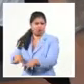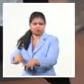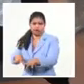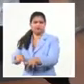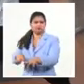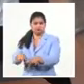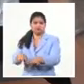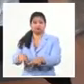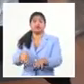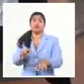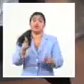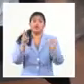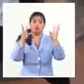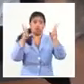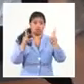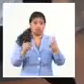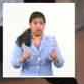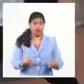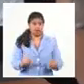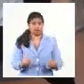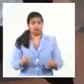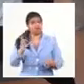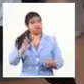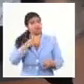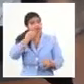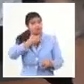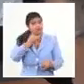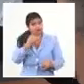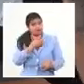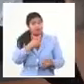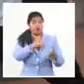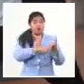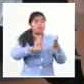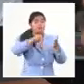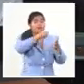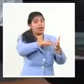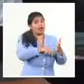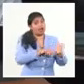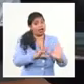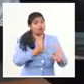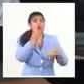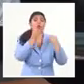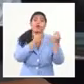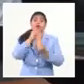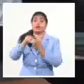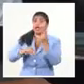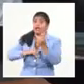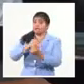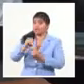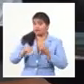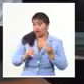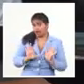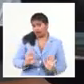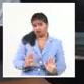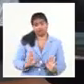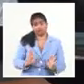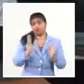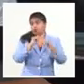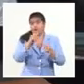esto y lo que está previendo, y siempre hablo de prever porque ustedes saben que en esta situación de inestabilidad y de deterioro que tiene nuestro